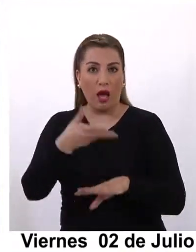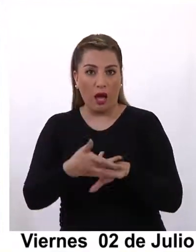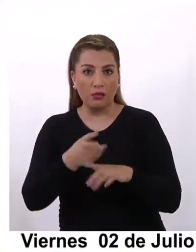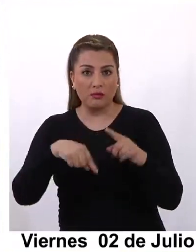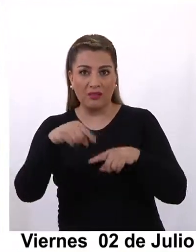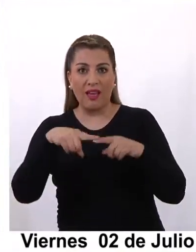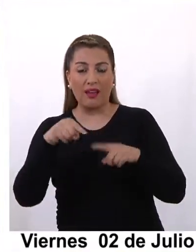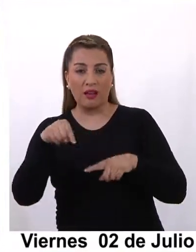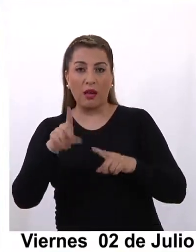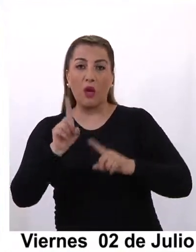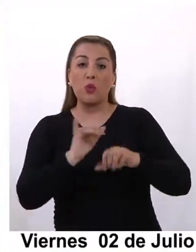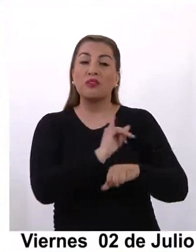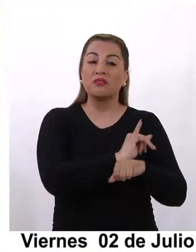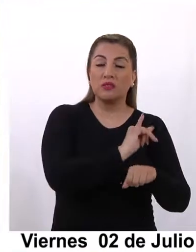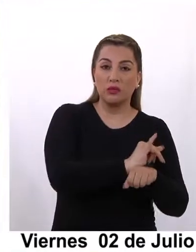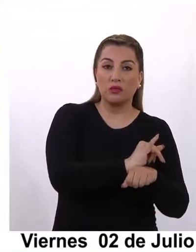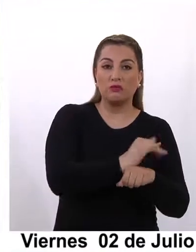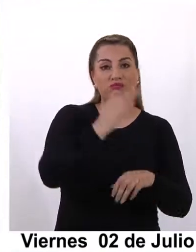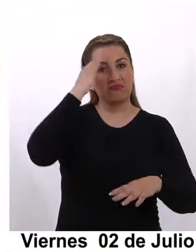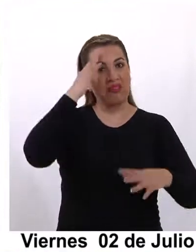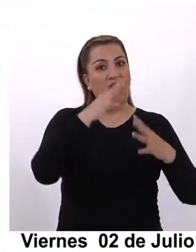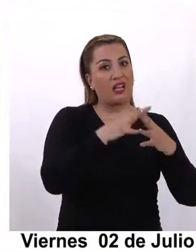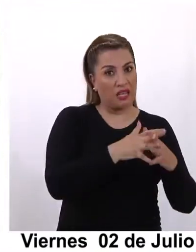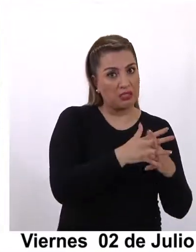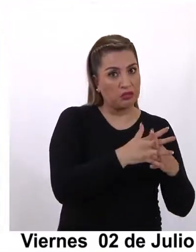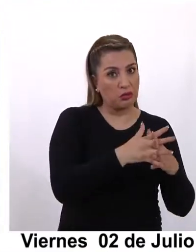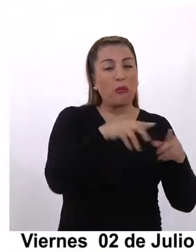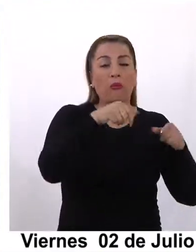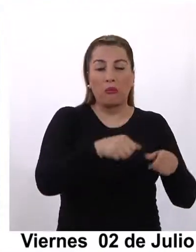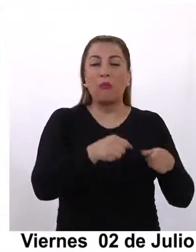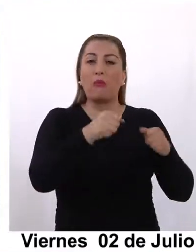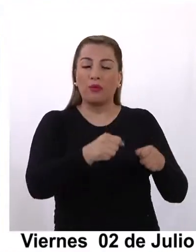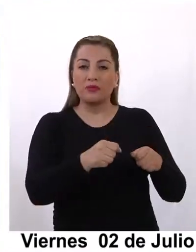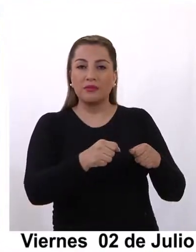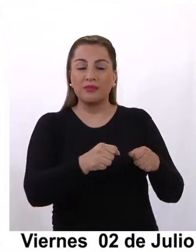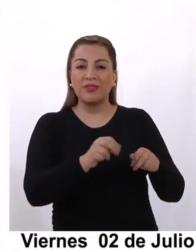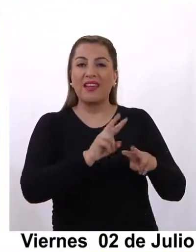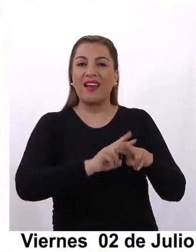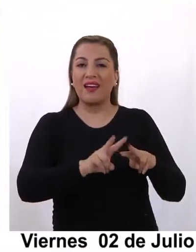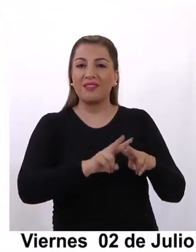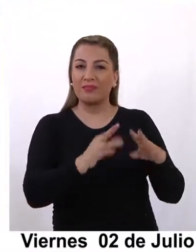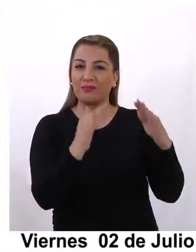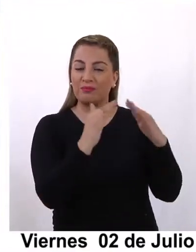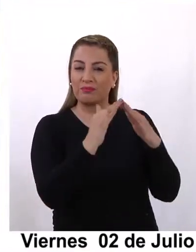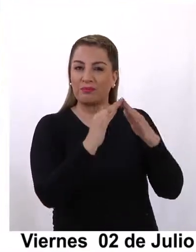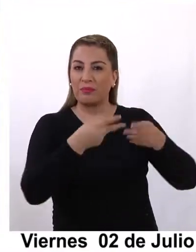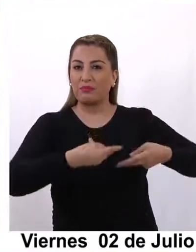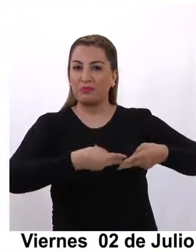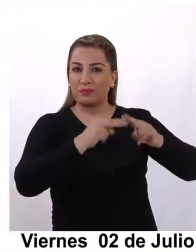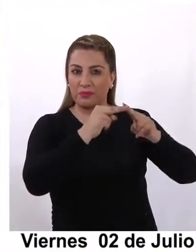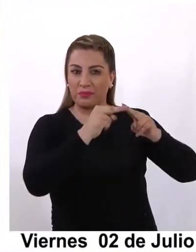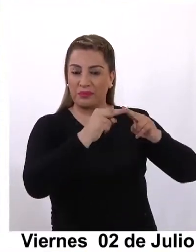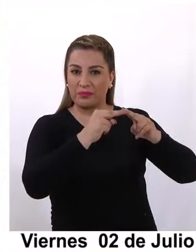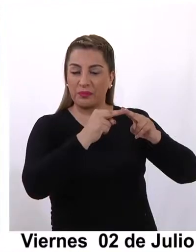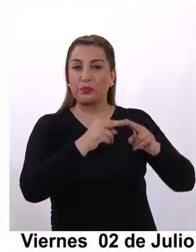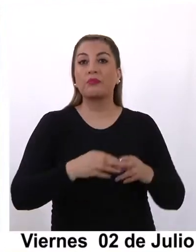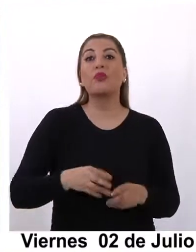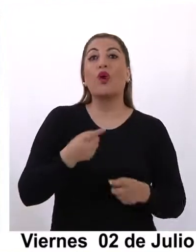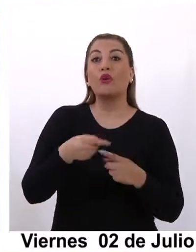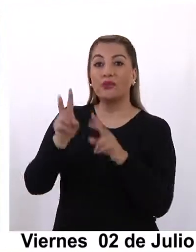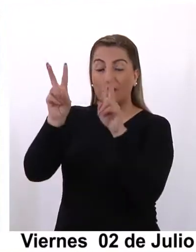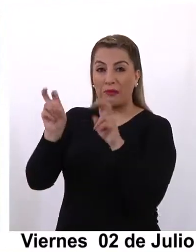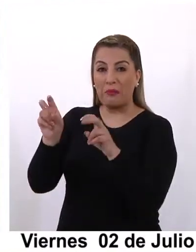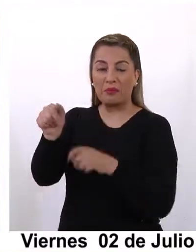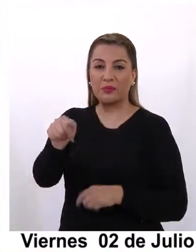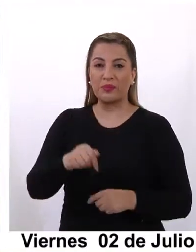terrenos de algunas instituciones, entre otras del Ejército, que perfectamente podrían ser utilizadas con ese objetivo. Y lo otro